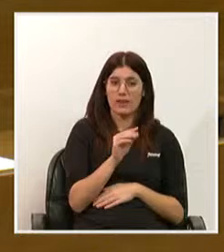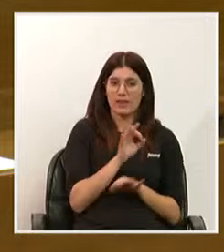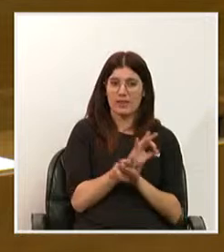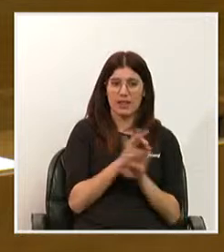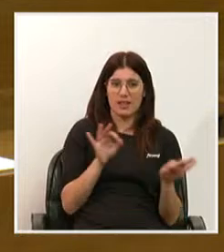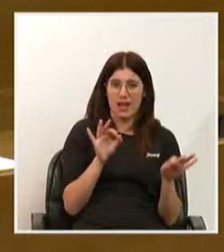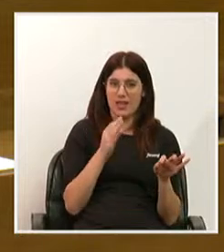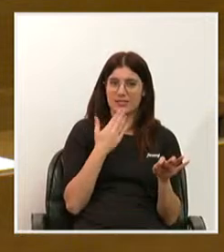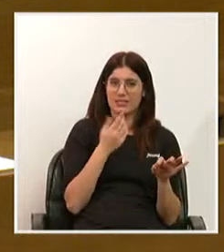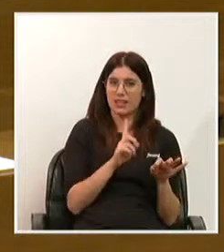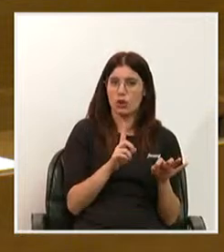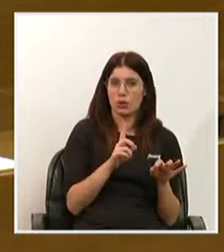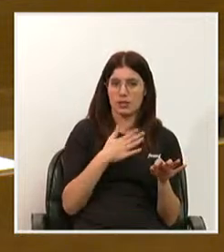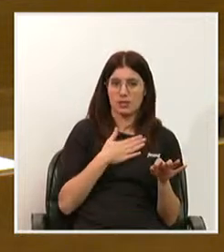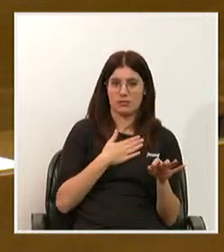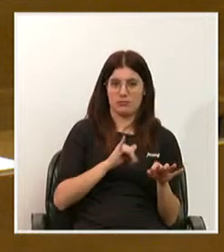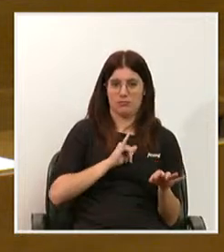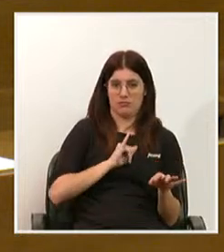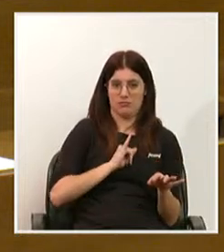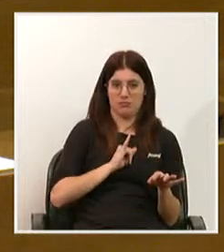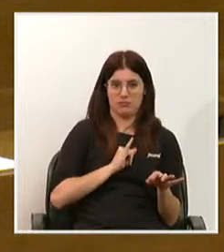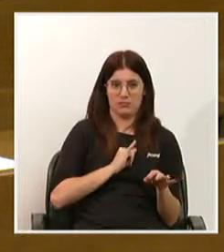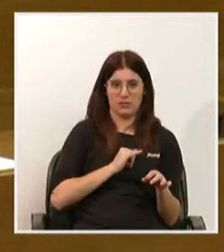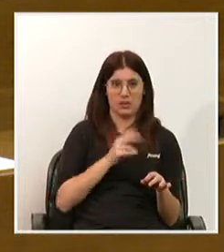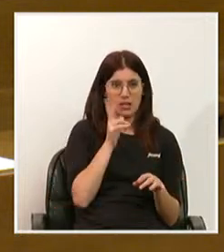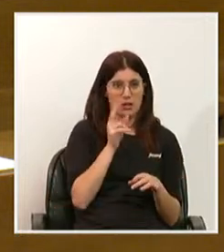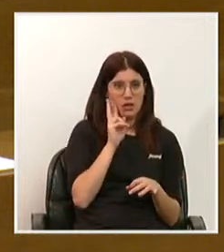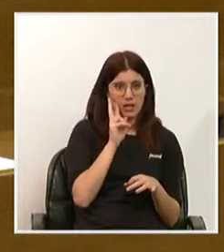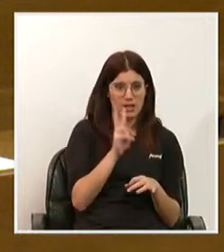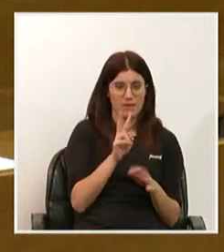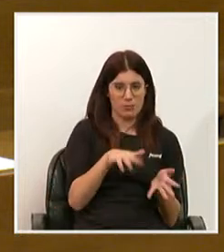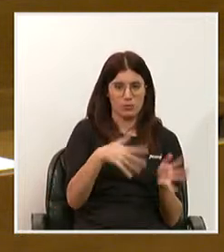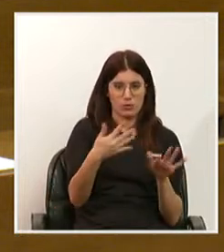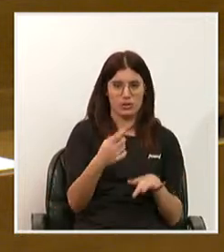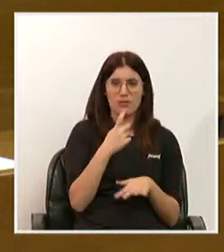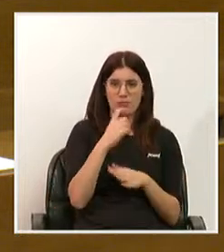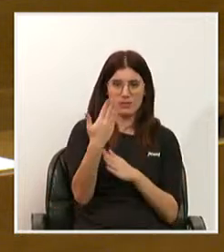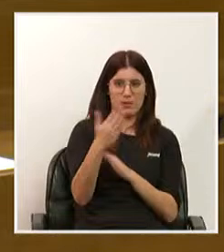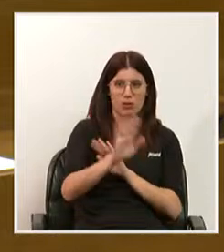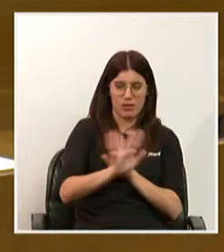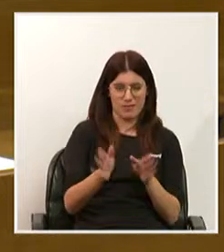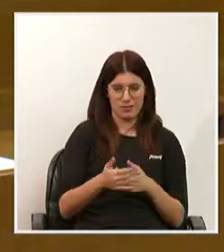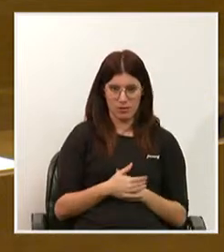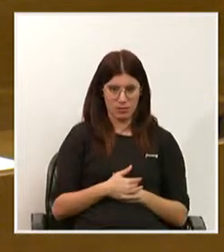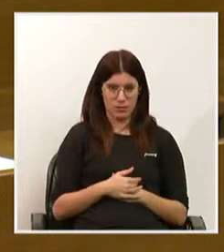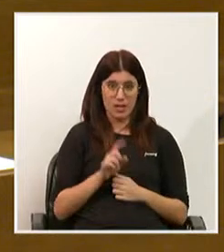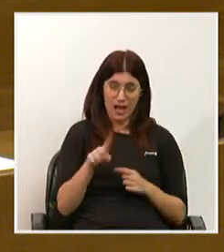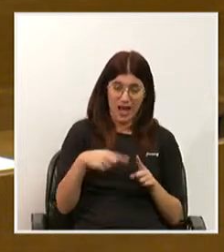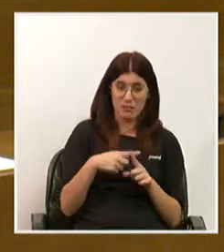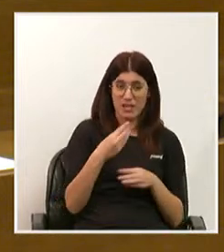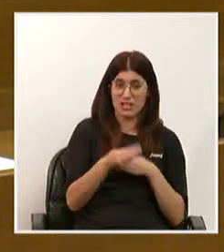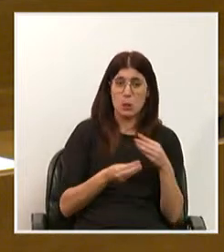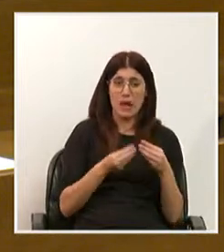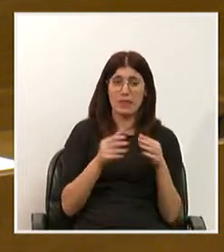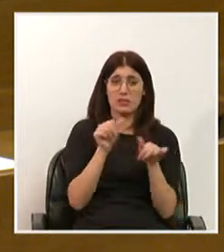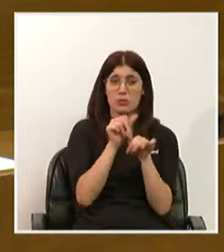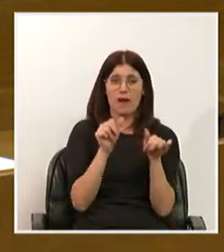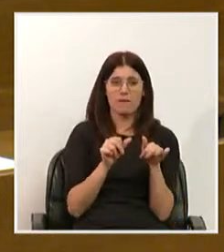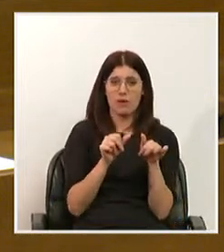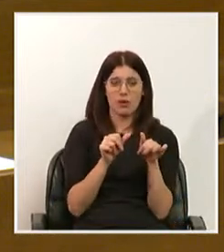que no sig lo que y lo que en de manera complet